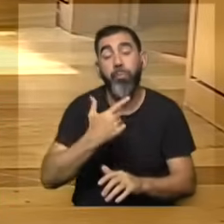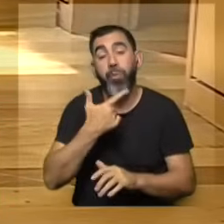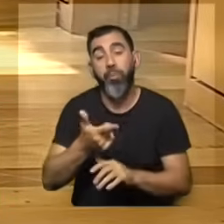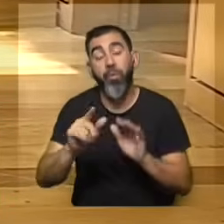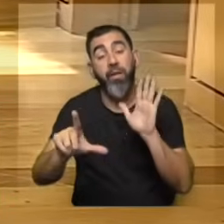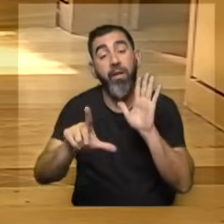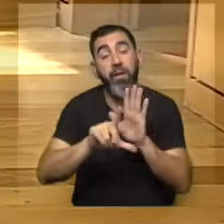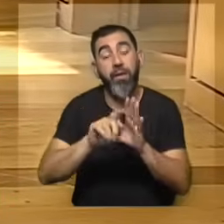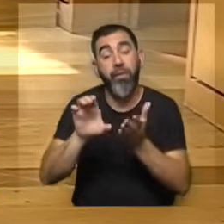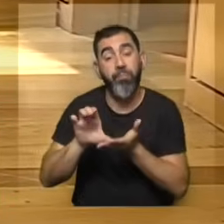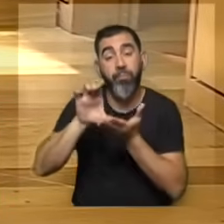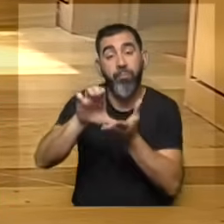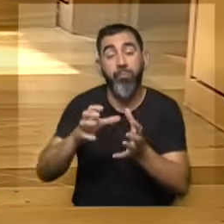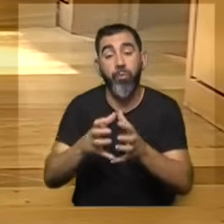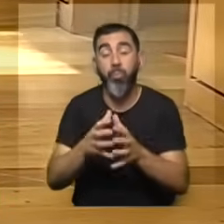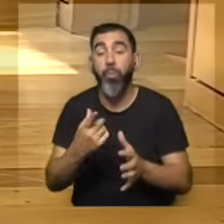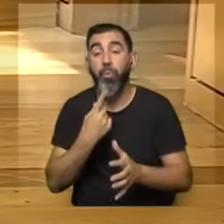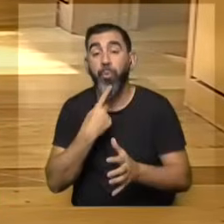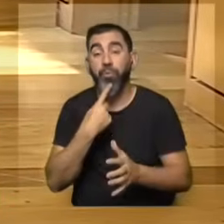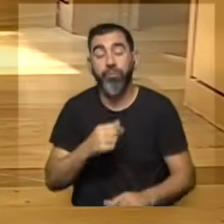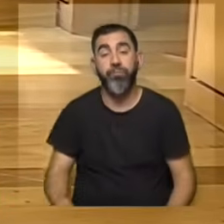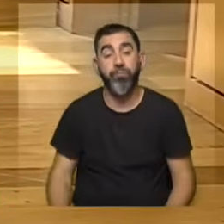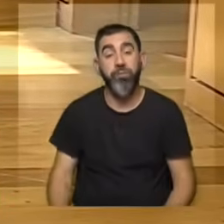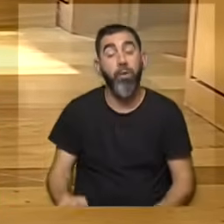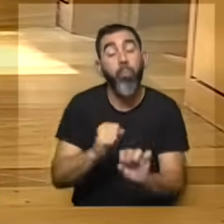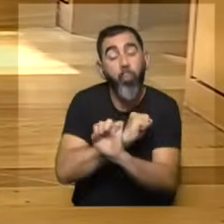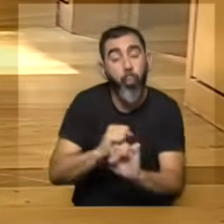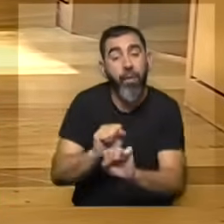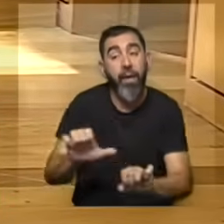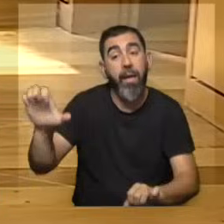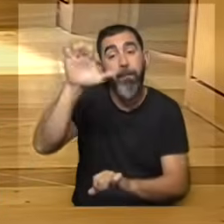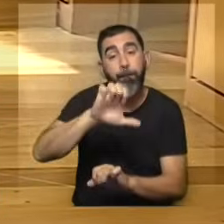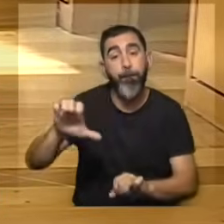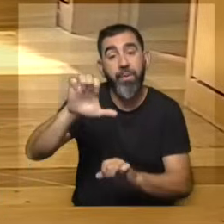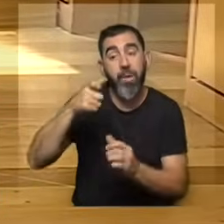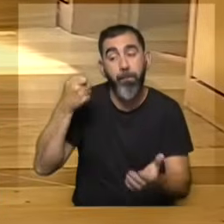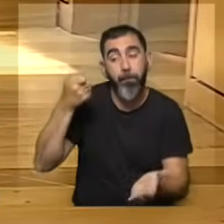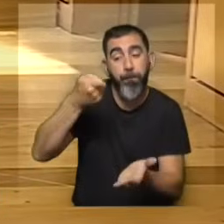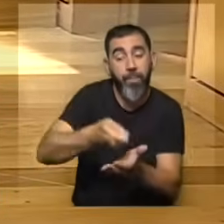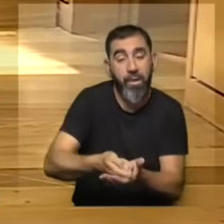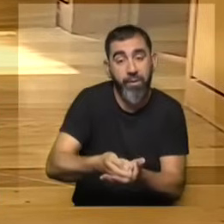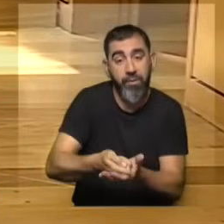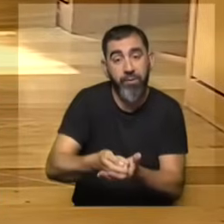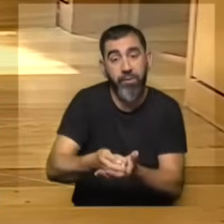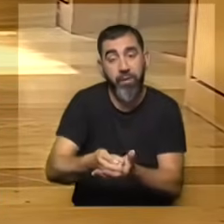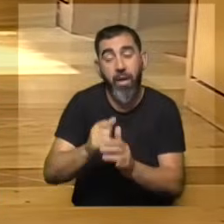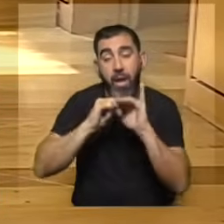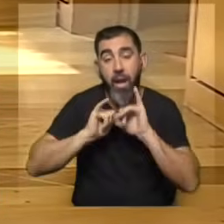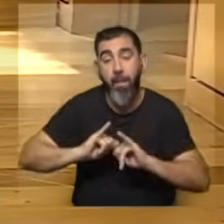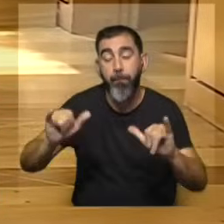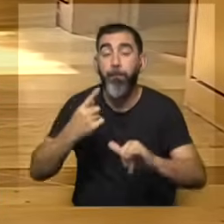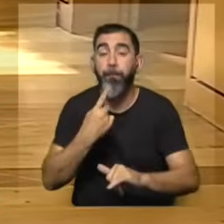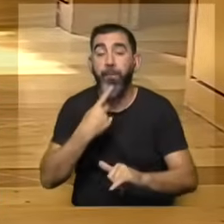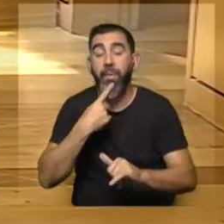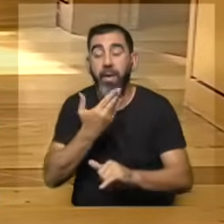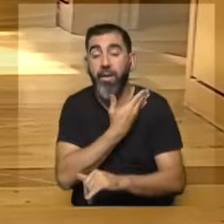la ley de financiamiento de los partidos políticos que permitiría que las empresas aporten a las campañas